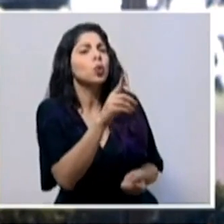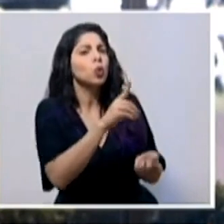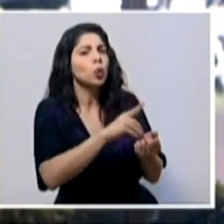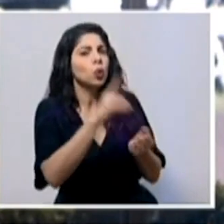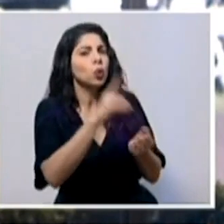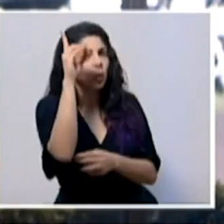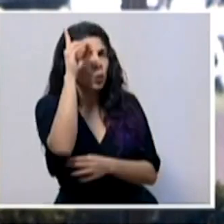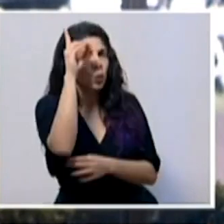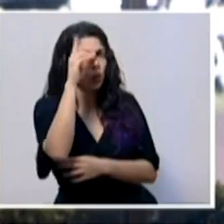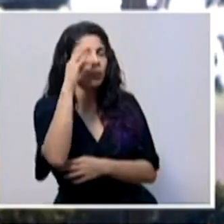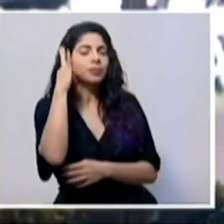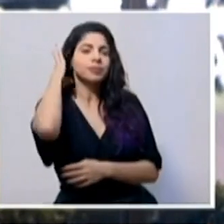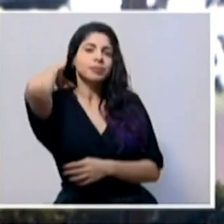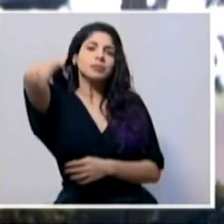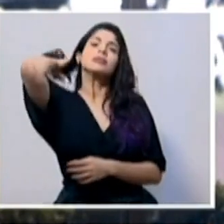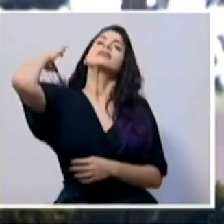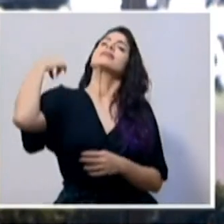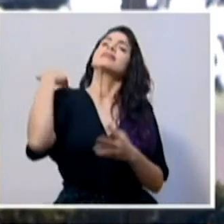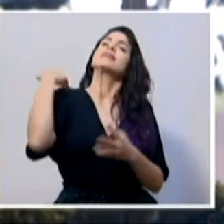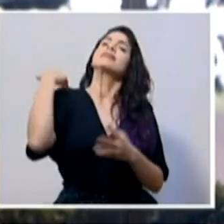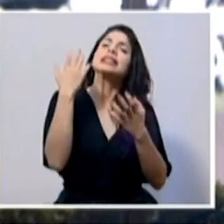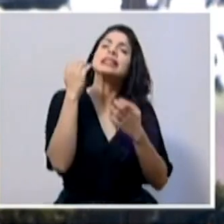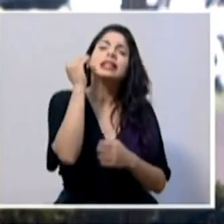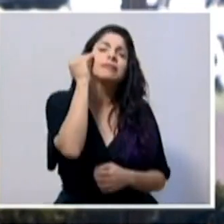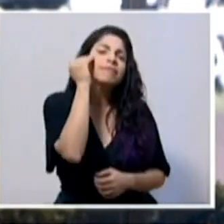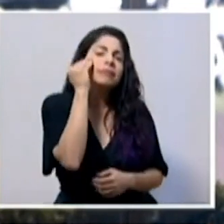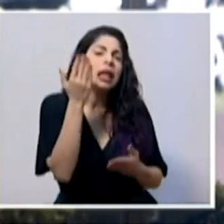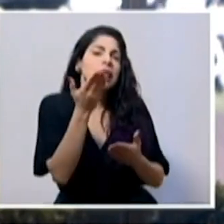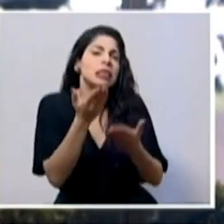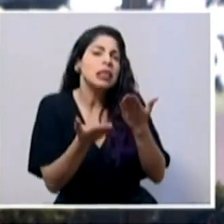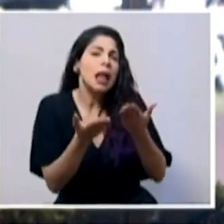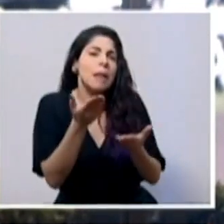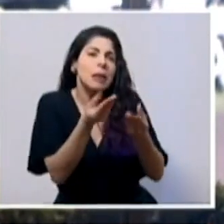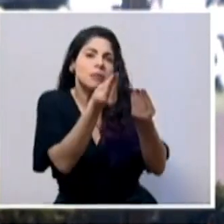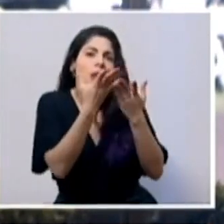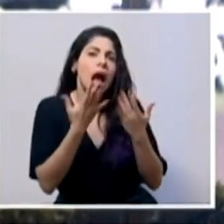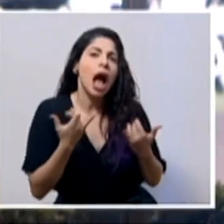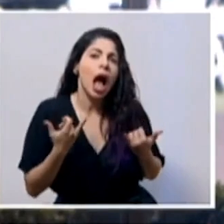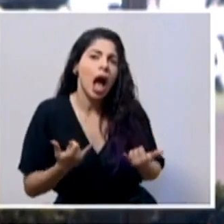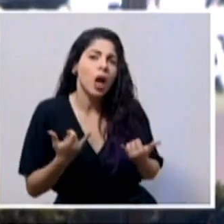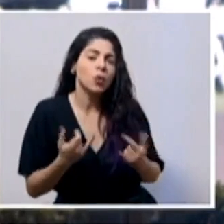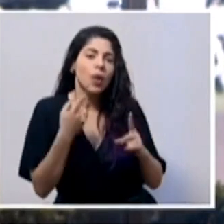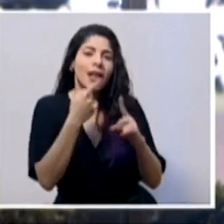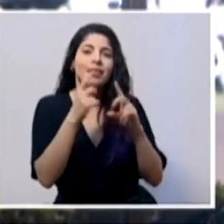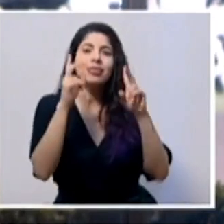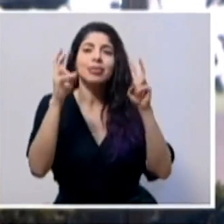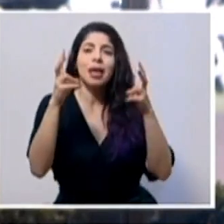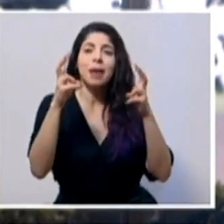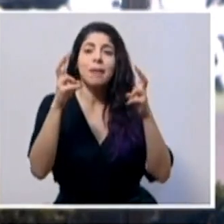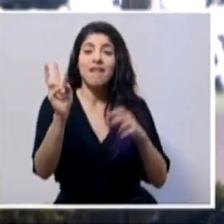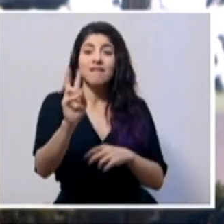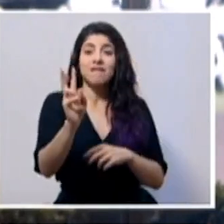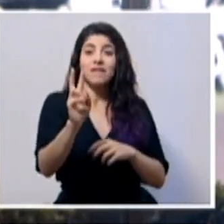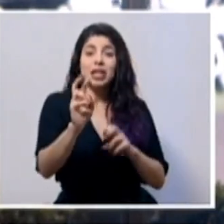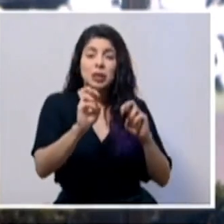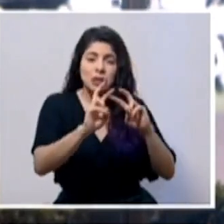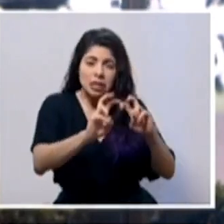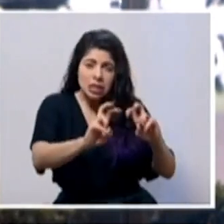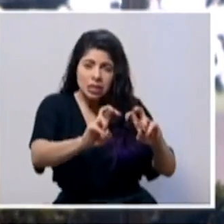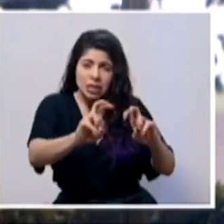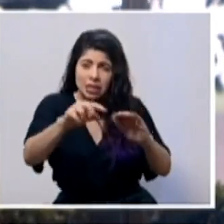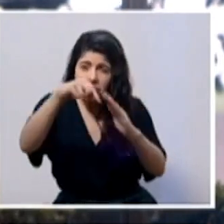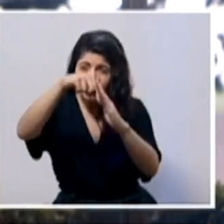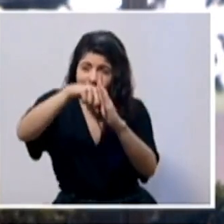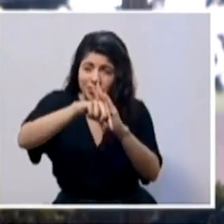doctor Salas. Nos gustaría conocer tal vez una actualización sobre el tema del rastreo del virus y si